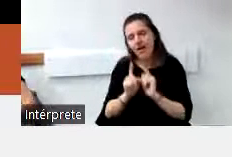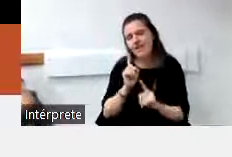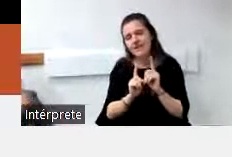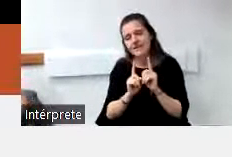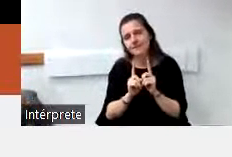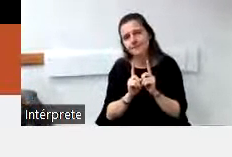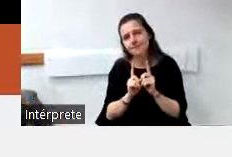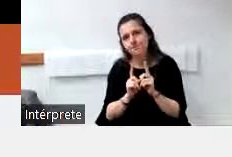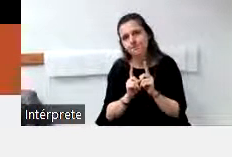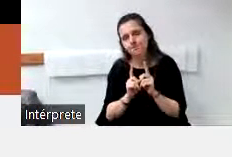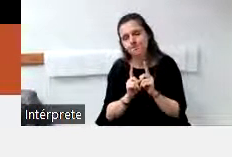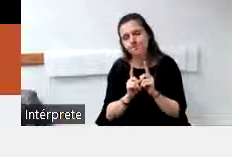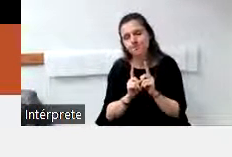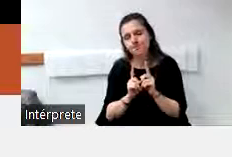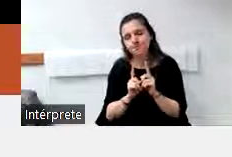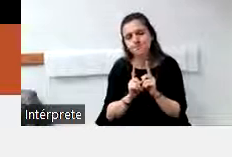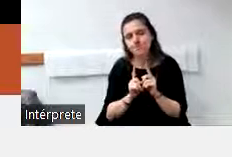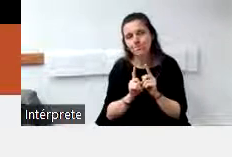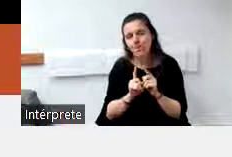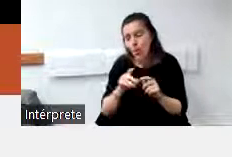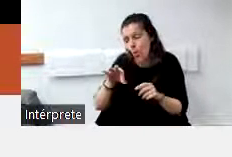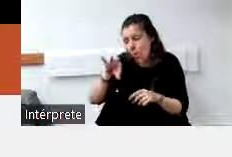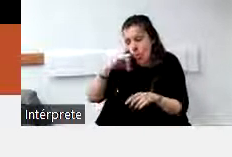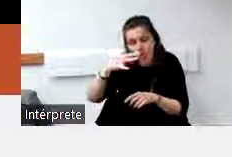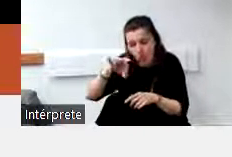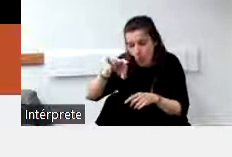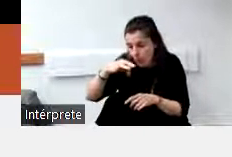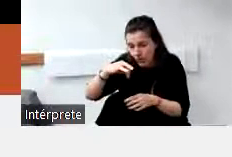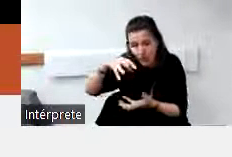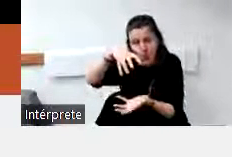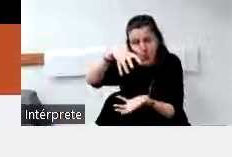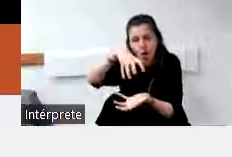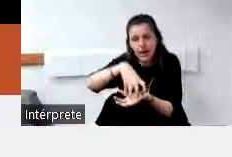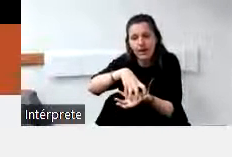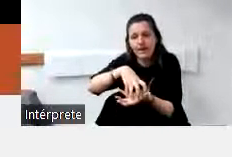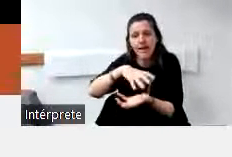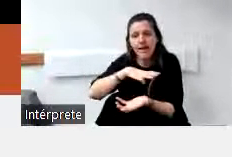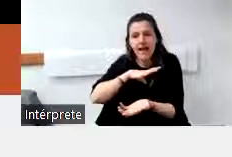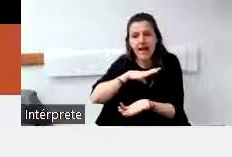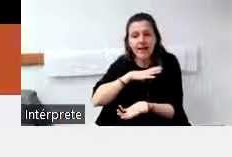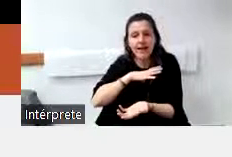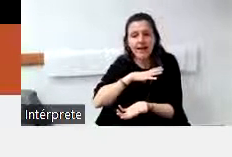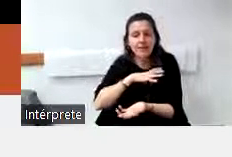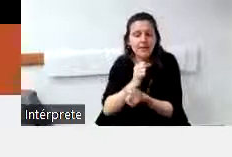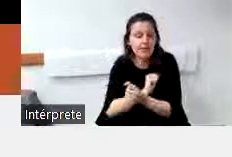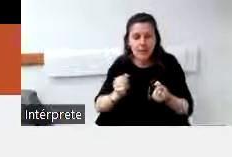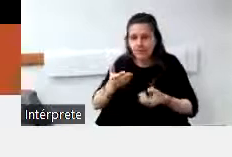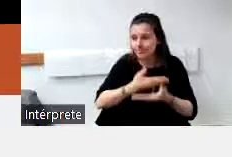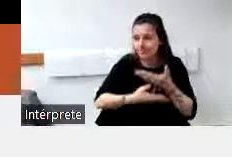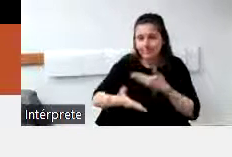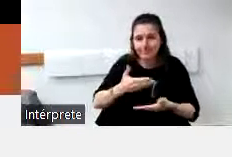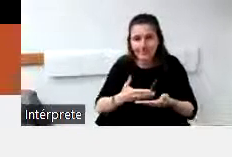veces, solamente como único lugar de interacción social el centro de